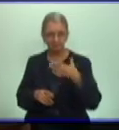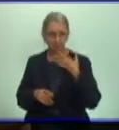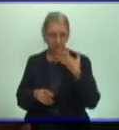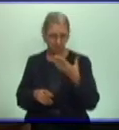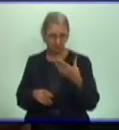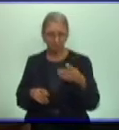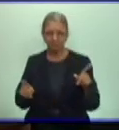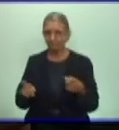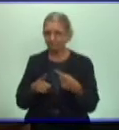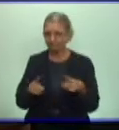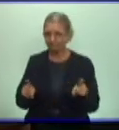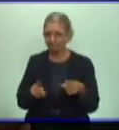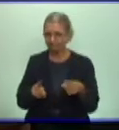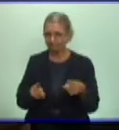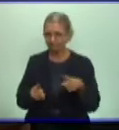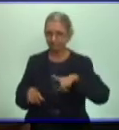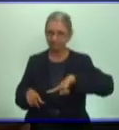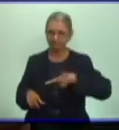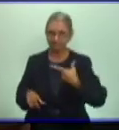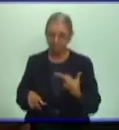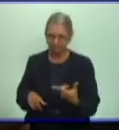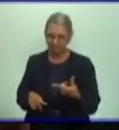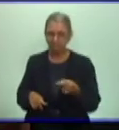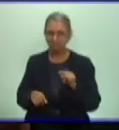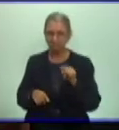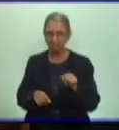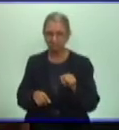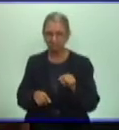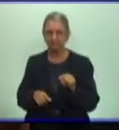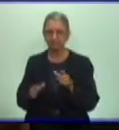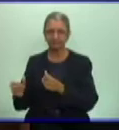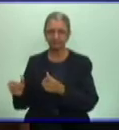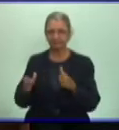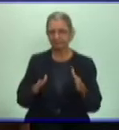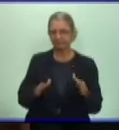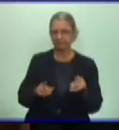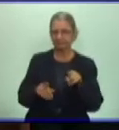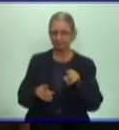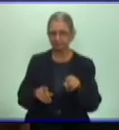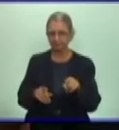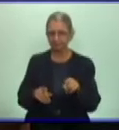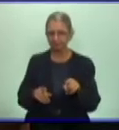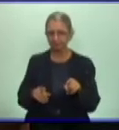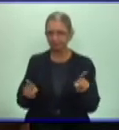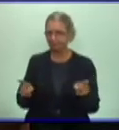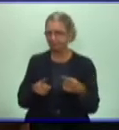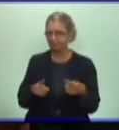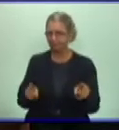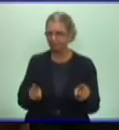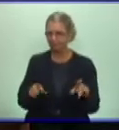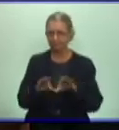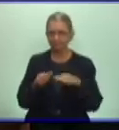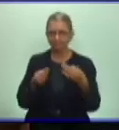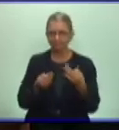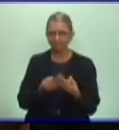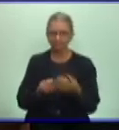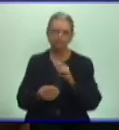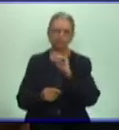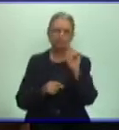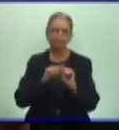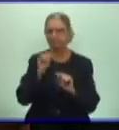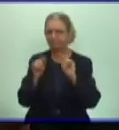música, la educación musical. Pues el niño, a partir de la música, la familia puede hacer preguntas